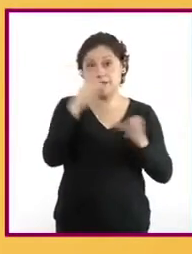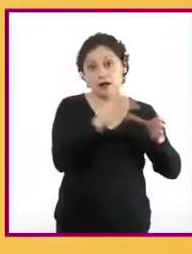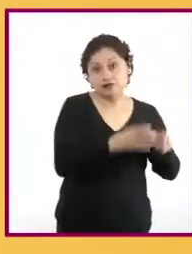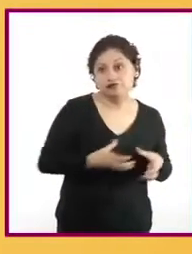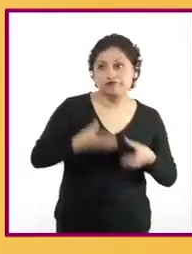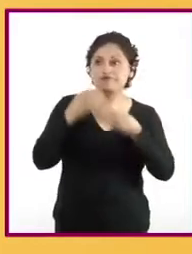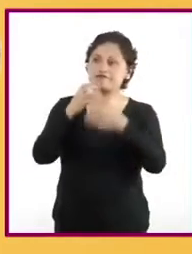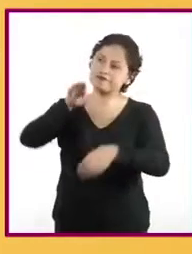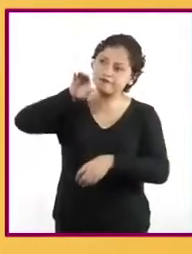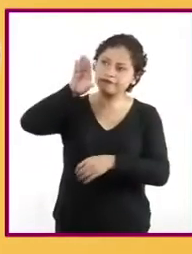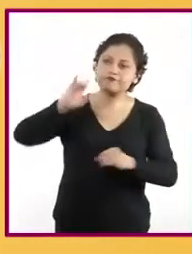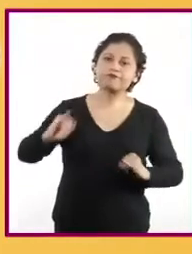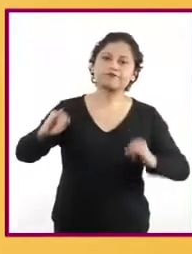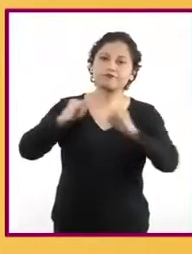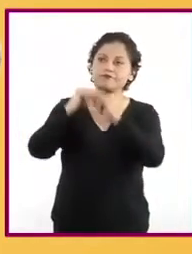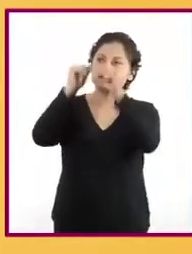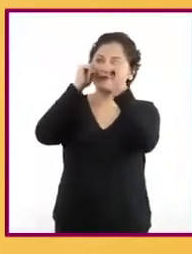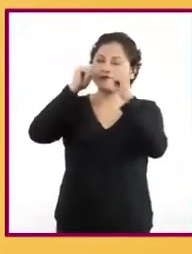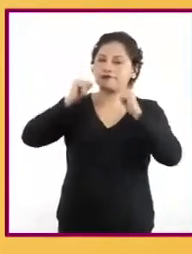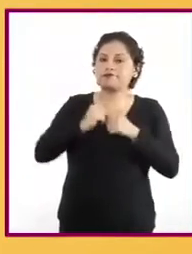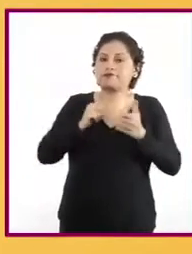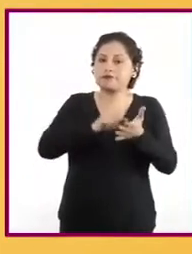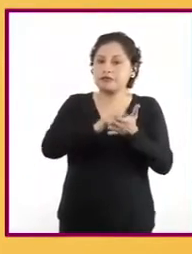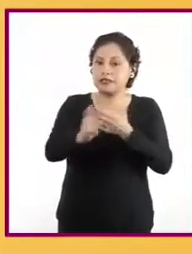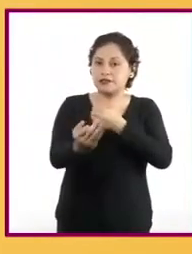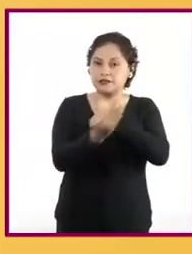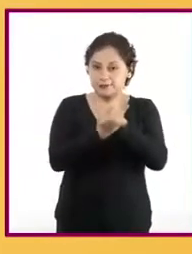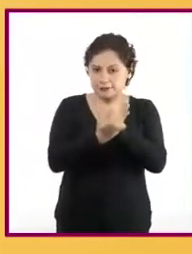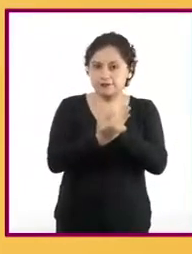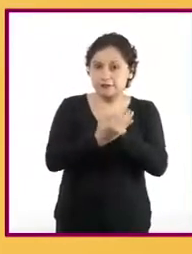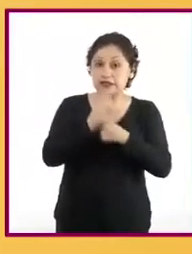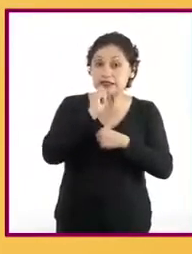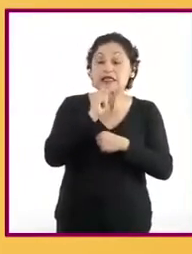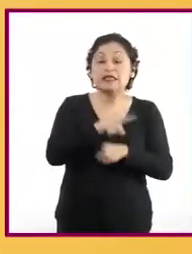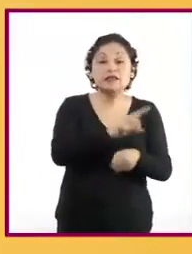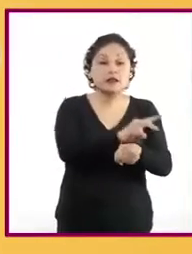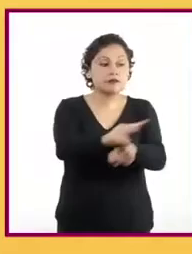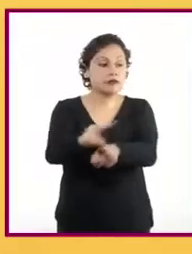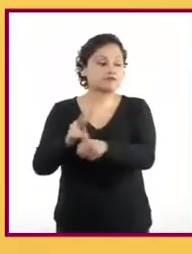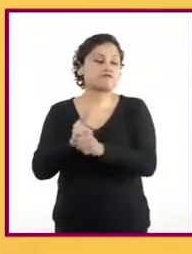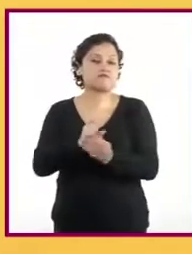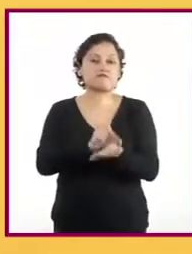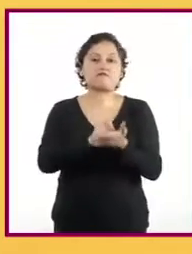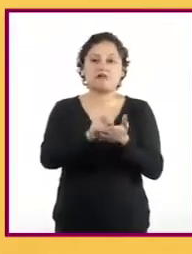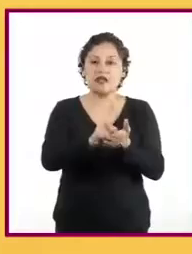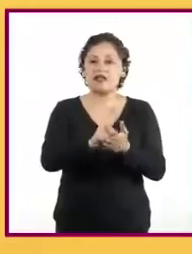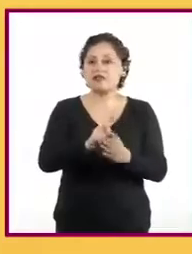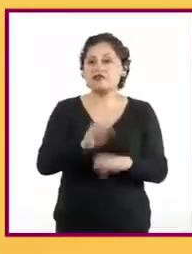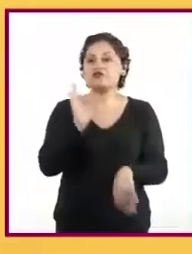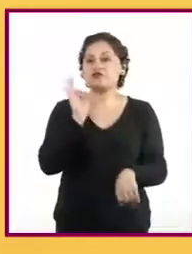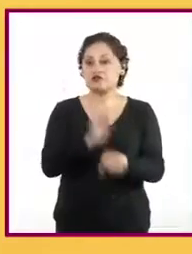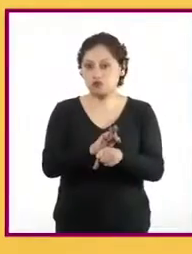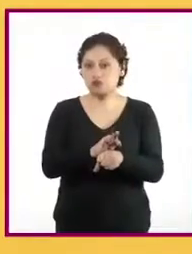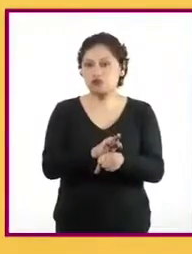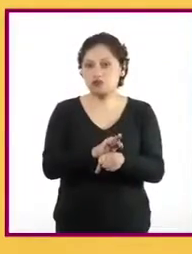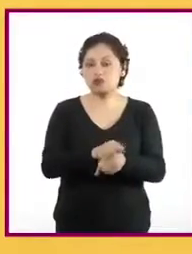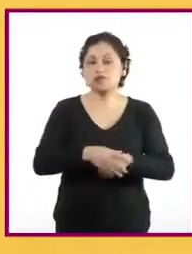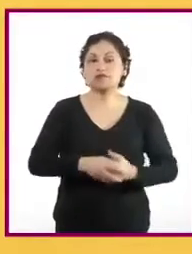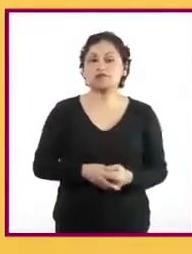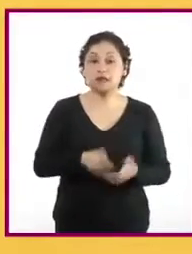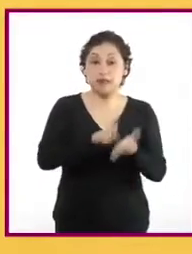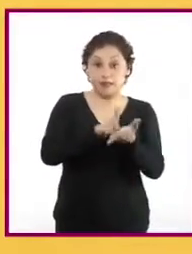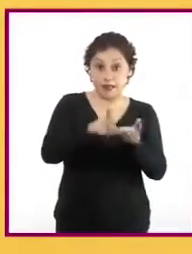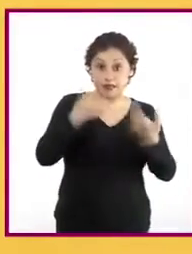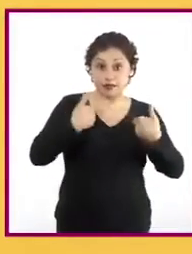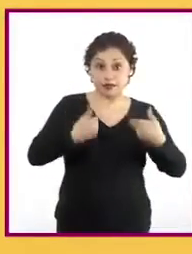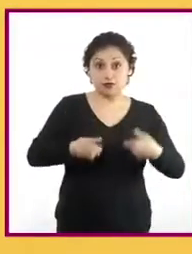instituciones correspondientes y asegurar que los derechos se ejerzan y se protejan. Los derechos humanos son más que